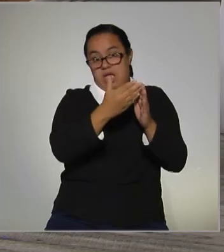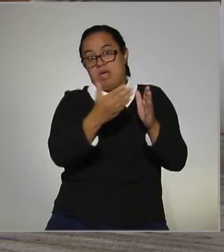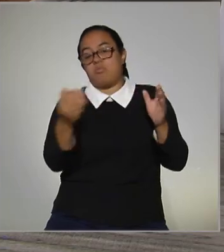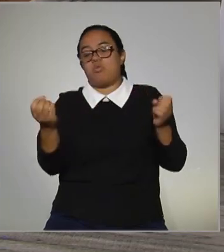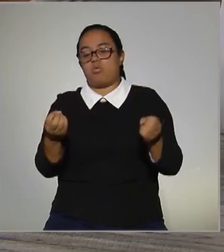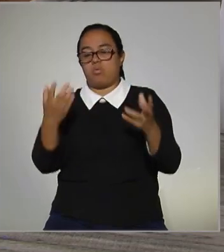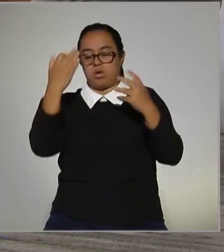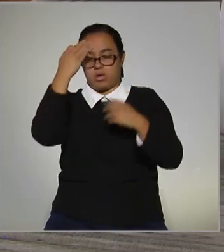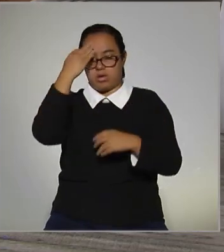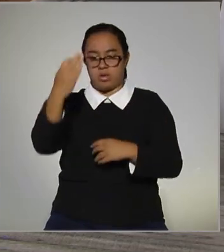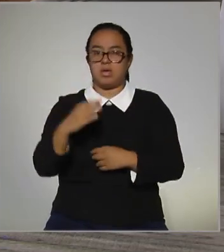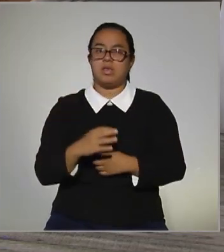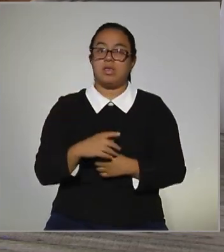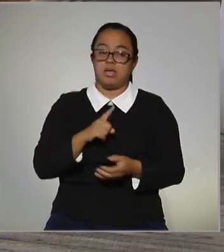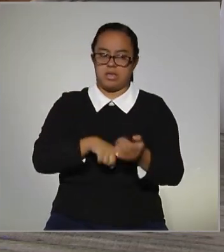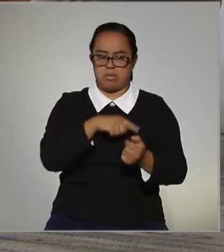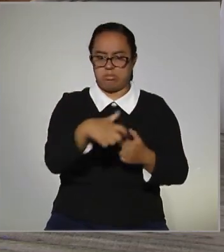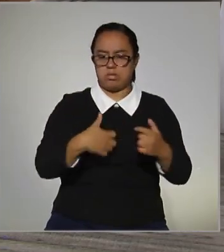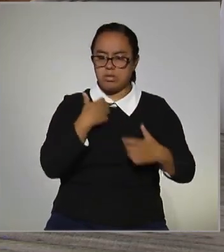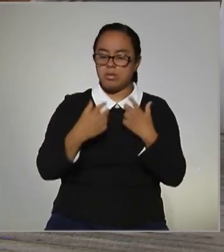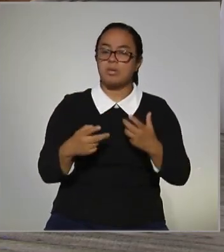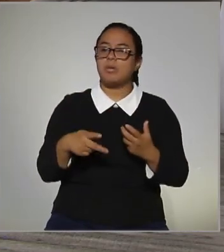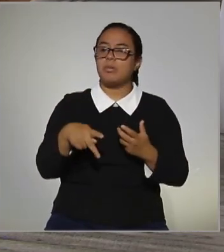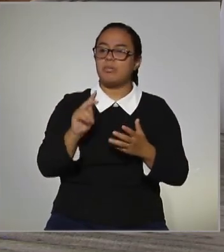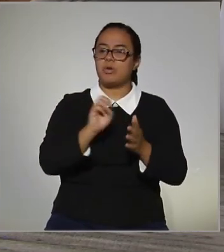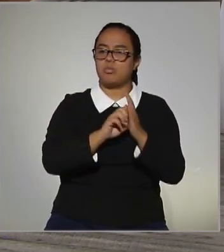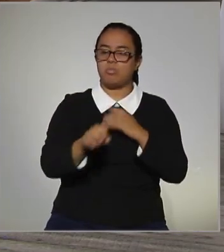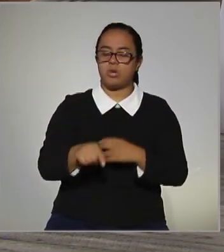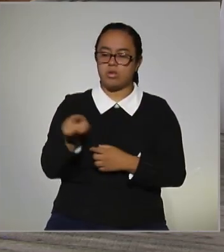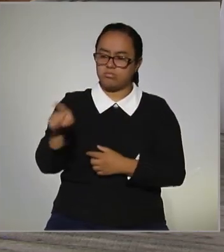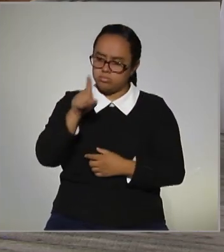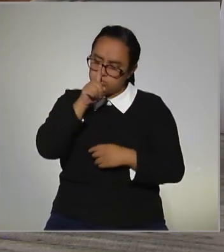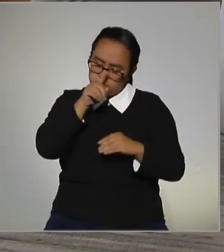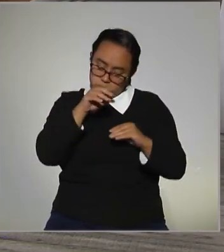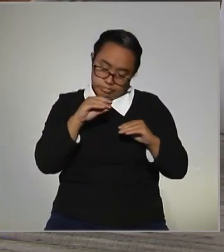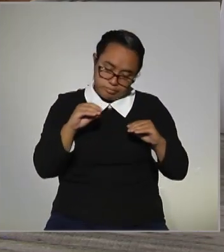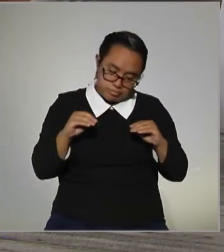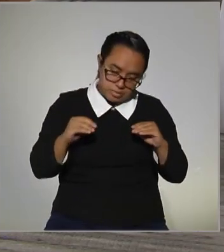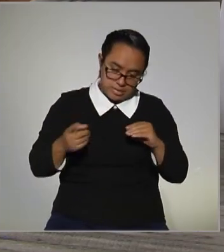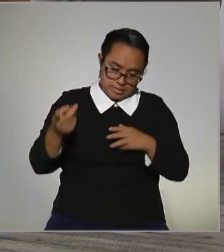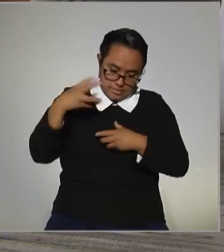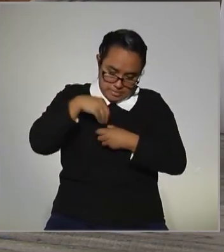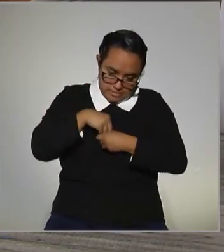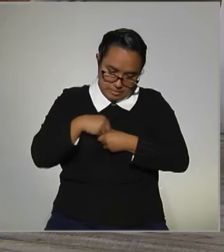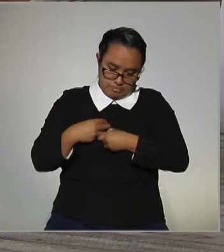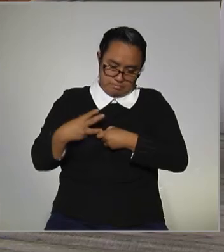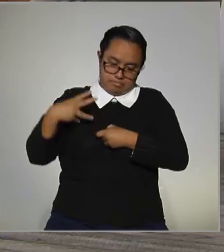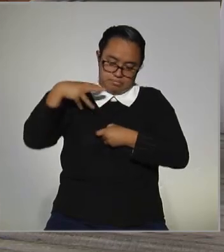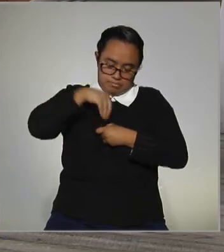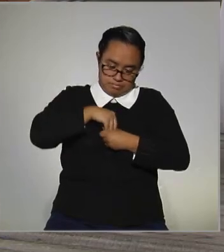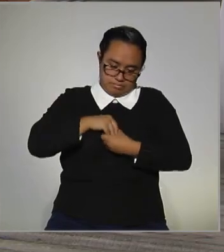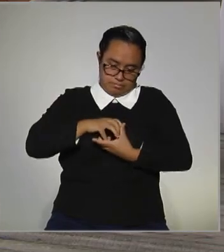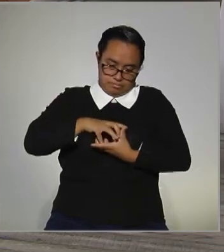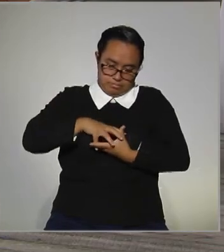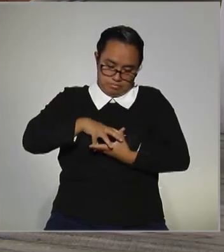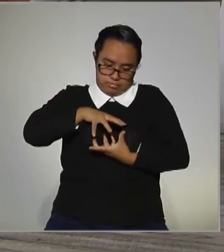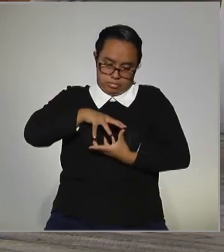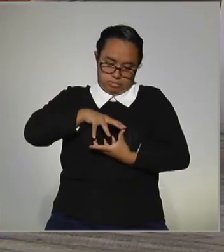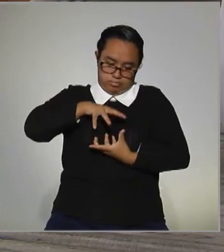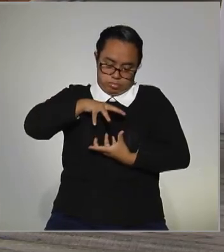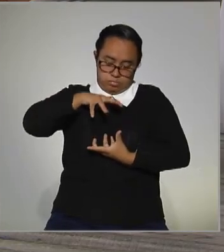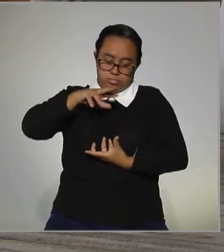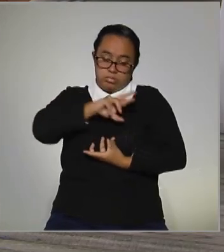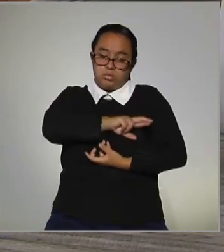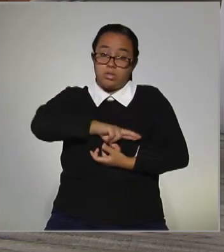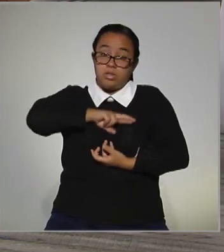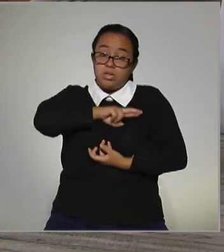siempre retoba, se enoja, pero ¿qué hay del que está calladito y nada más está acumulando? Claro. ¿Qué pasa? ¿Tiene etapas